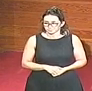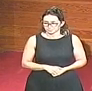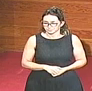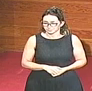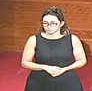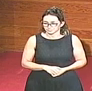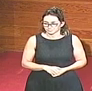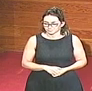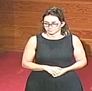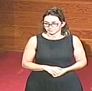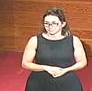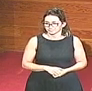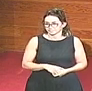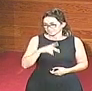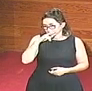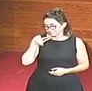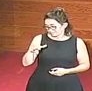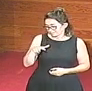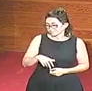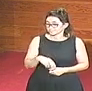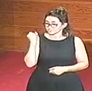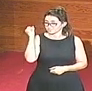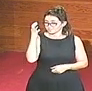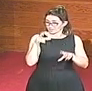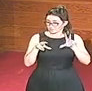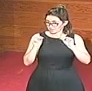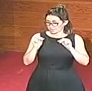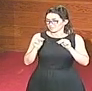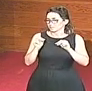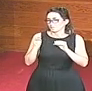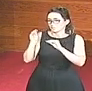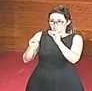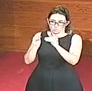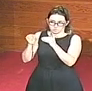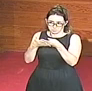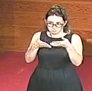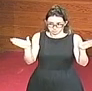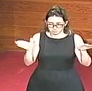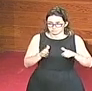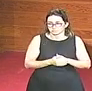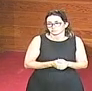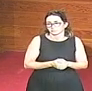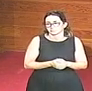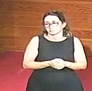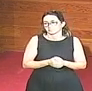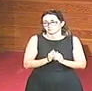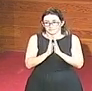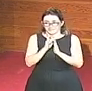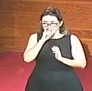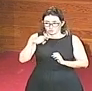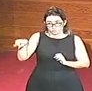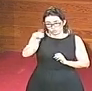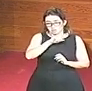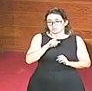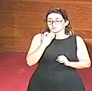asko. Decía que después de la conferencia se abrirá un turno de preguntas. Recordarles que a la hora de realizar las